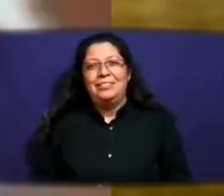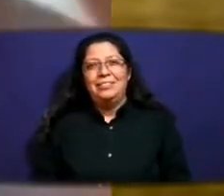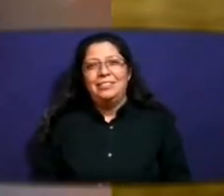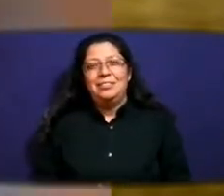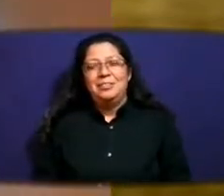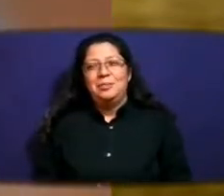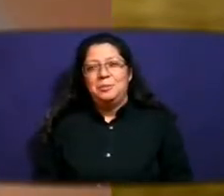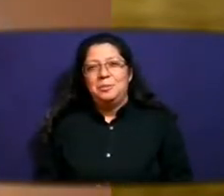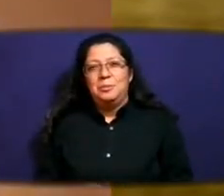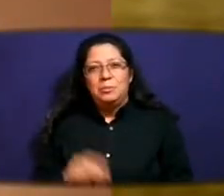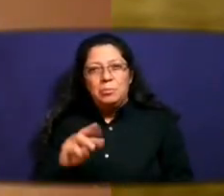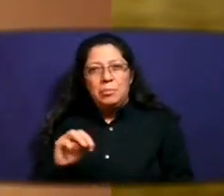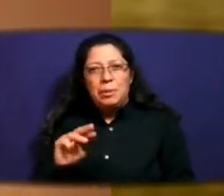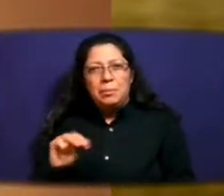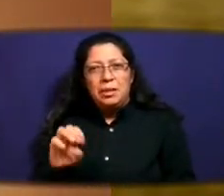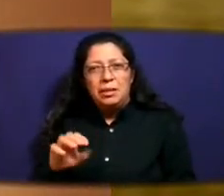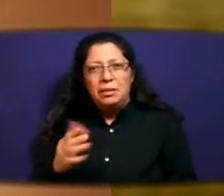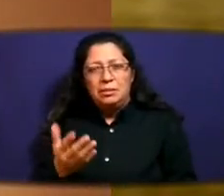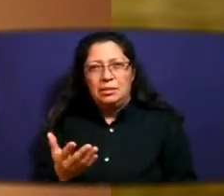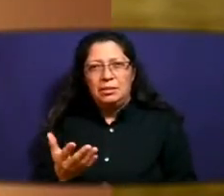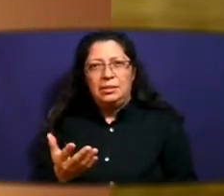Meme,